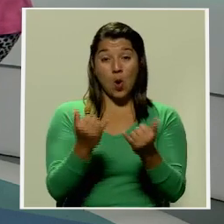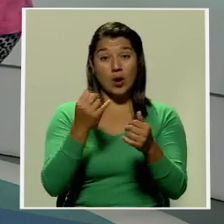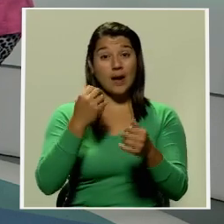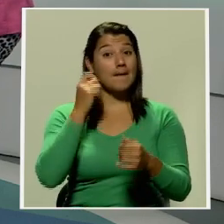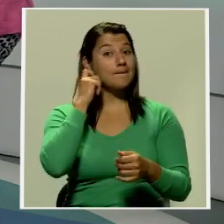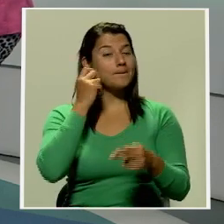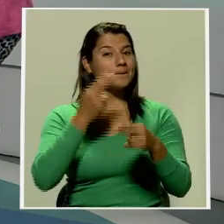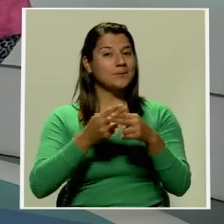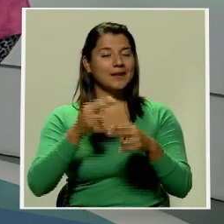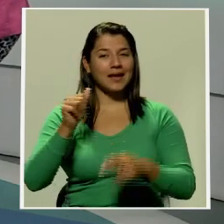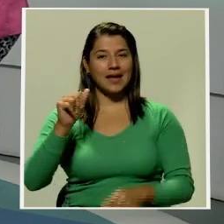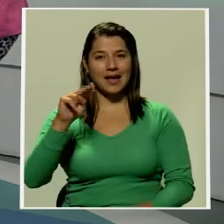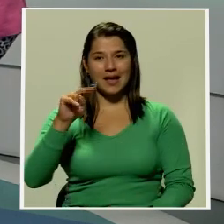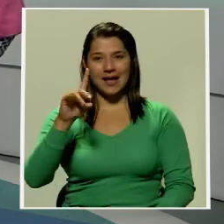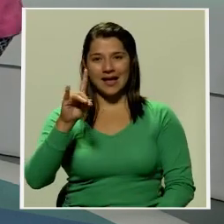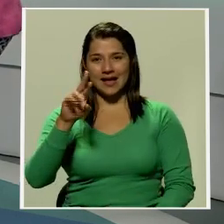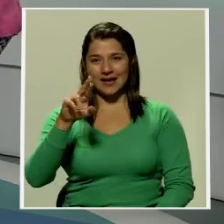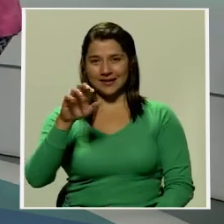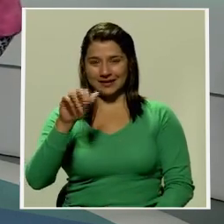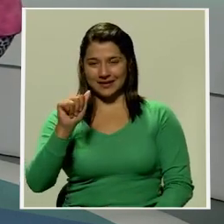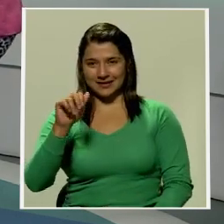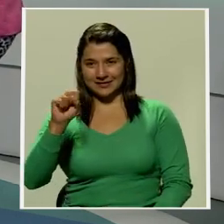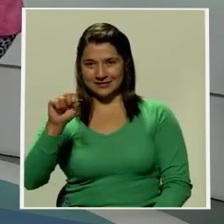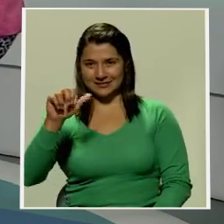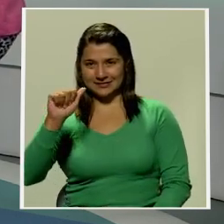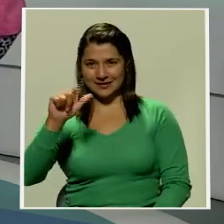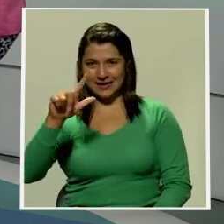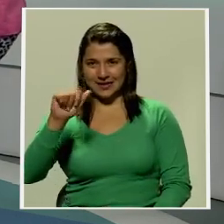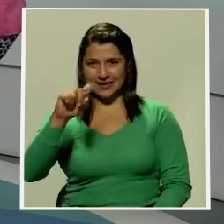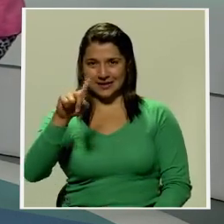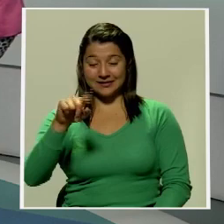Salazar. ¿Qué tal? ¿Cómo están, Ernesto? Buenas noches, muy bien.